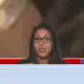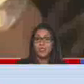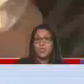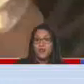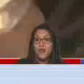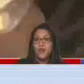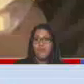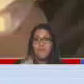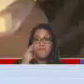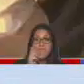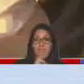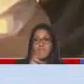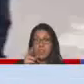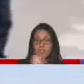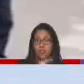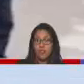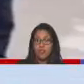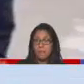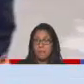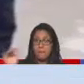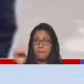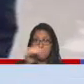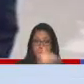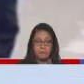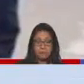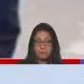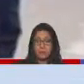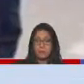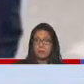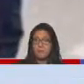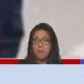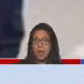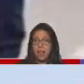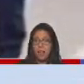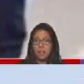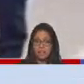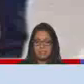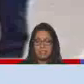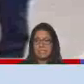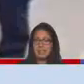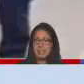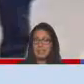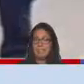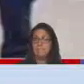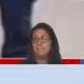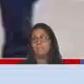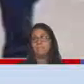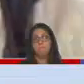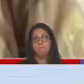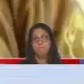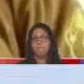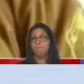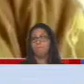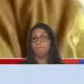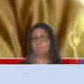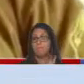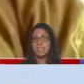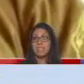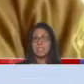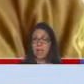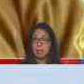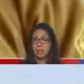a los elementos que hemos acumulado para las pruebas, y entre las cuales también ya se encuentran seis